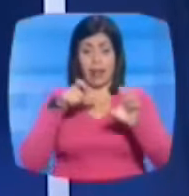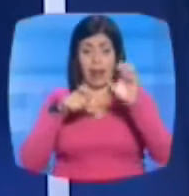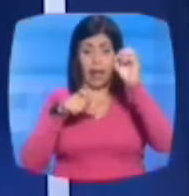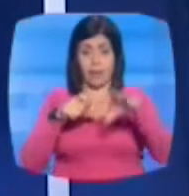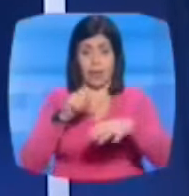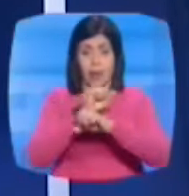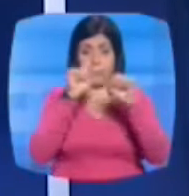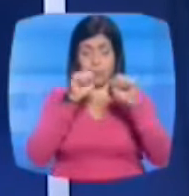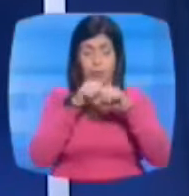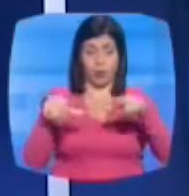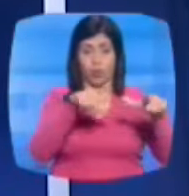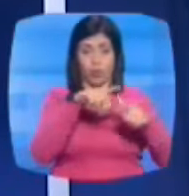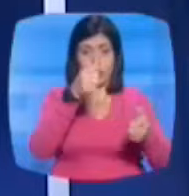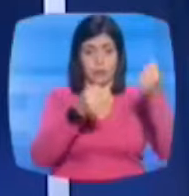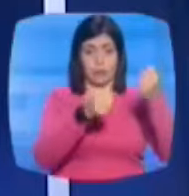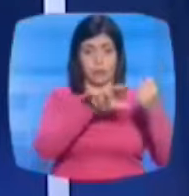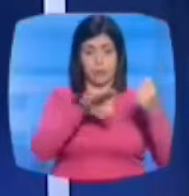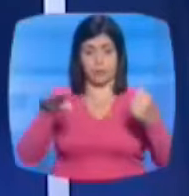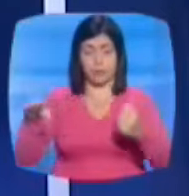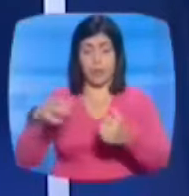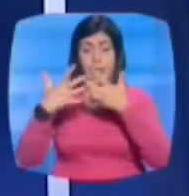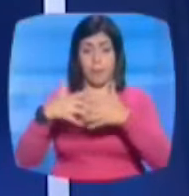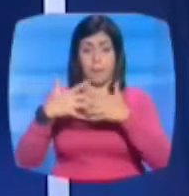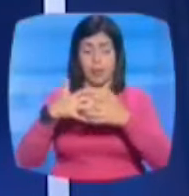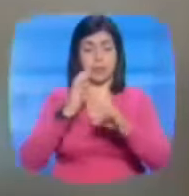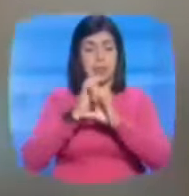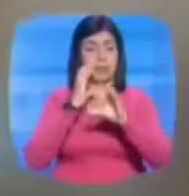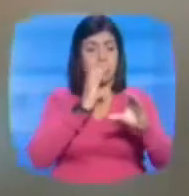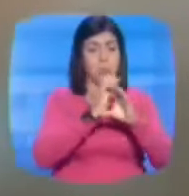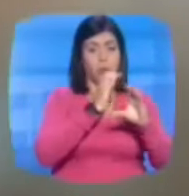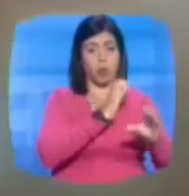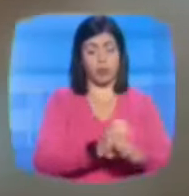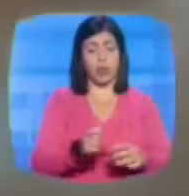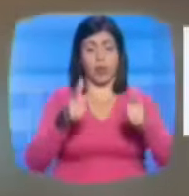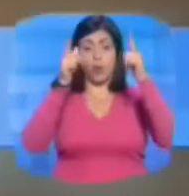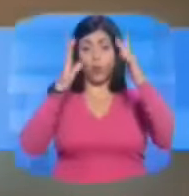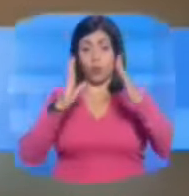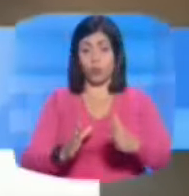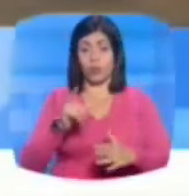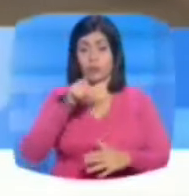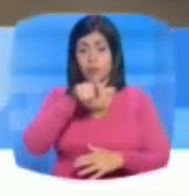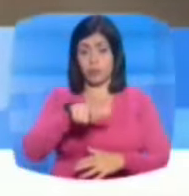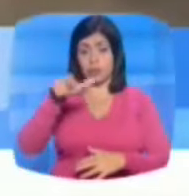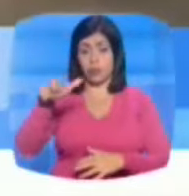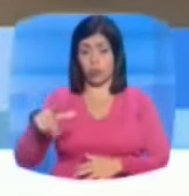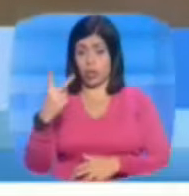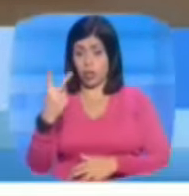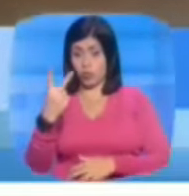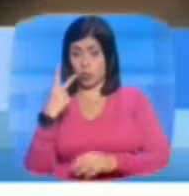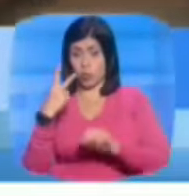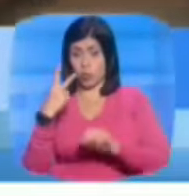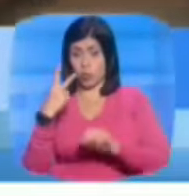el interior de un estacionamiento de una empresa de transportes. De acuerdo con las autoridades, estos sujetos formarían parte de la organización criminal